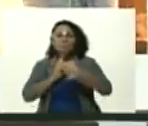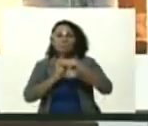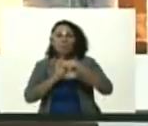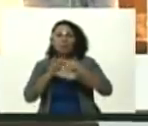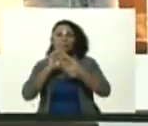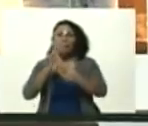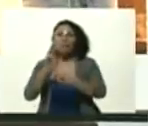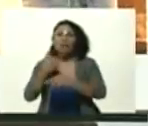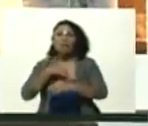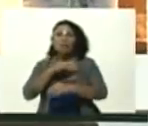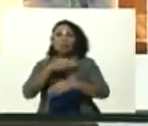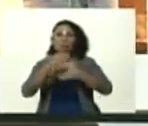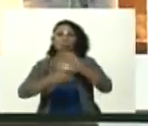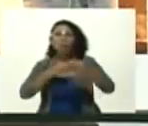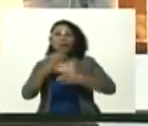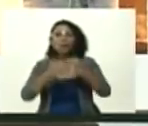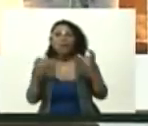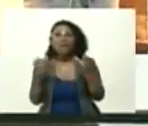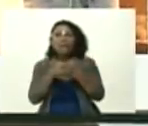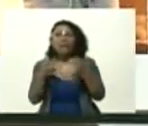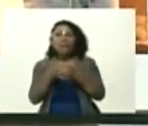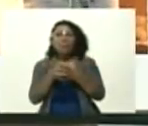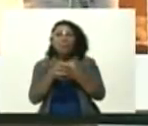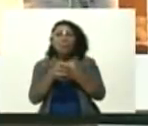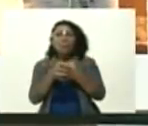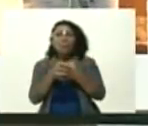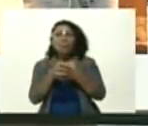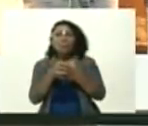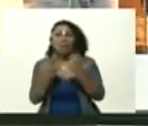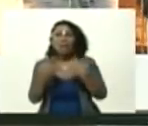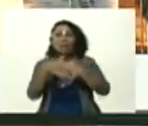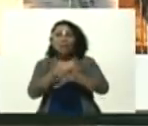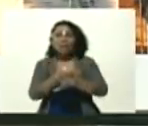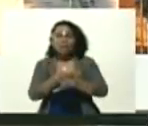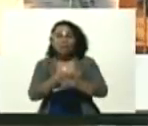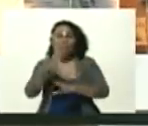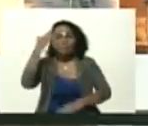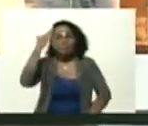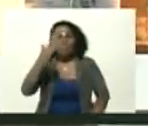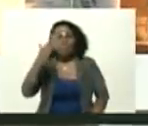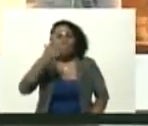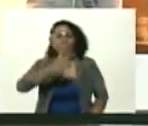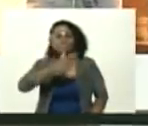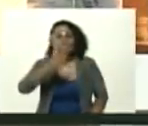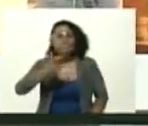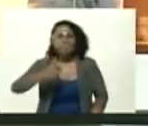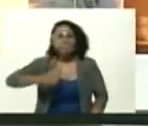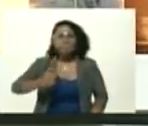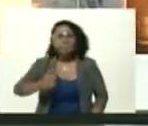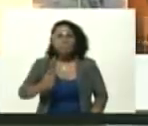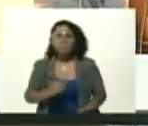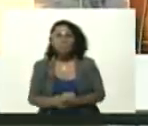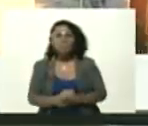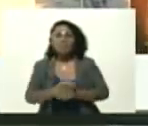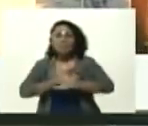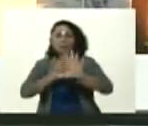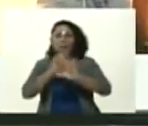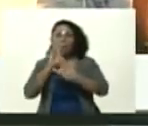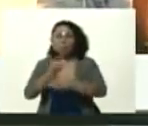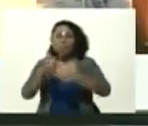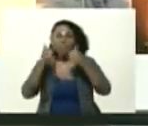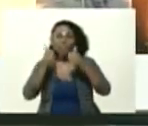respuesta que hemos realizado en equipo, en integración cívico-militar-policial, ya está dando grandes